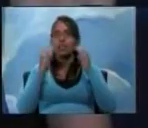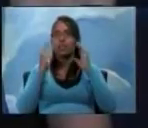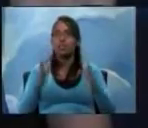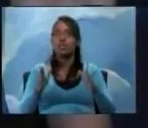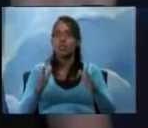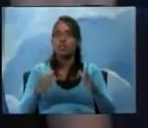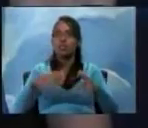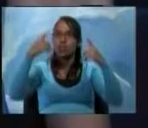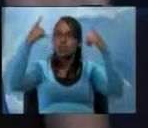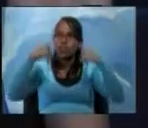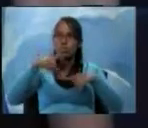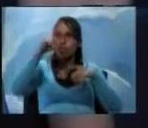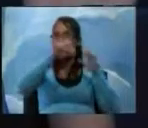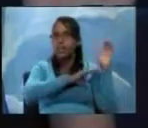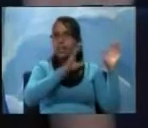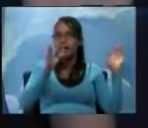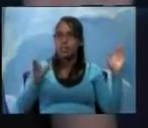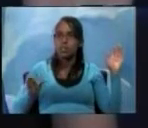Y dame el gozo de la salvación.